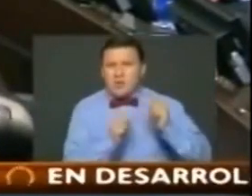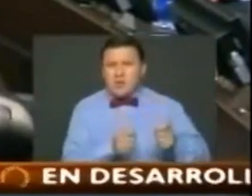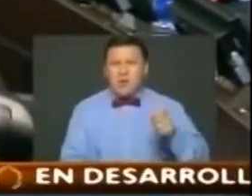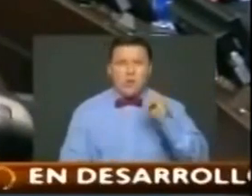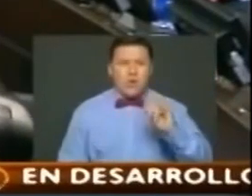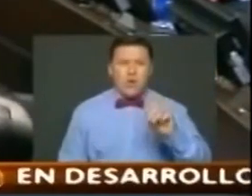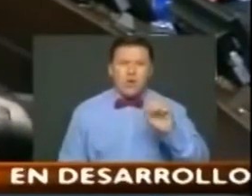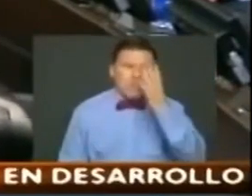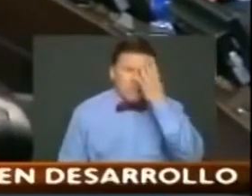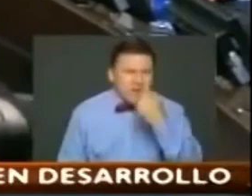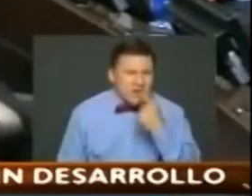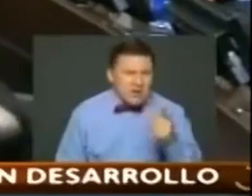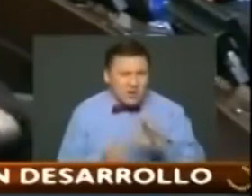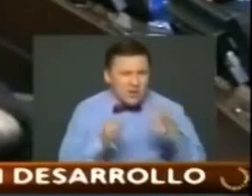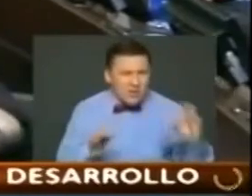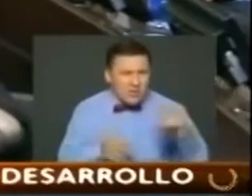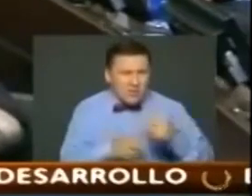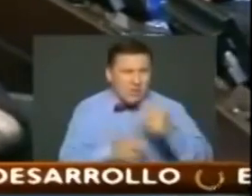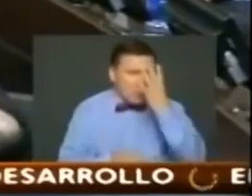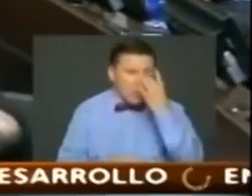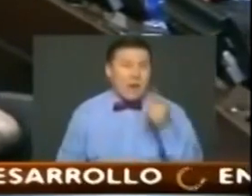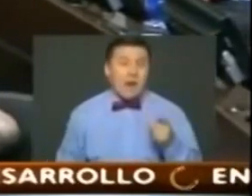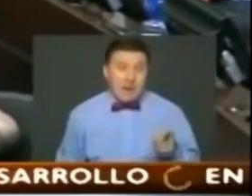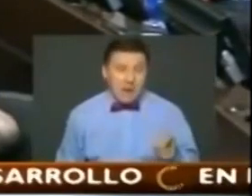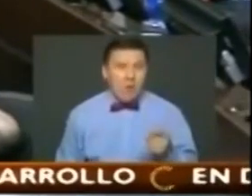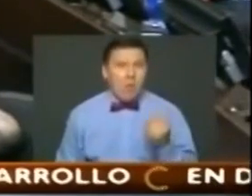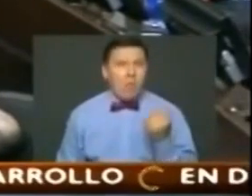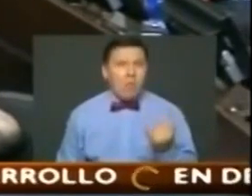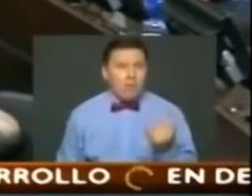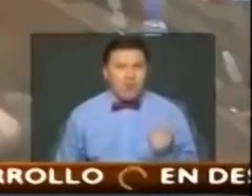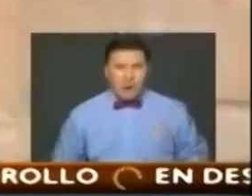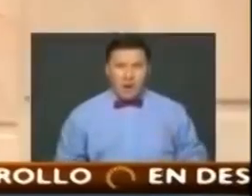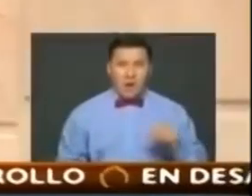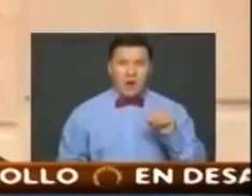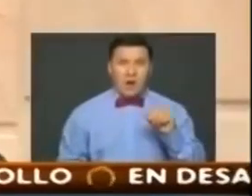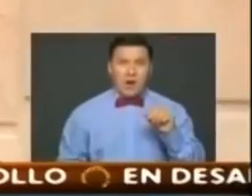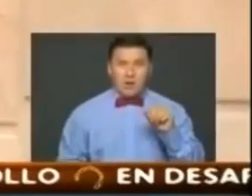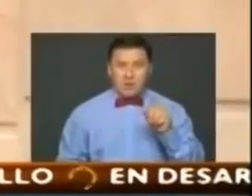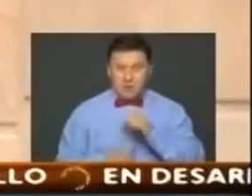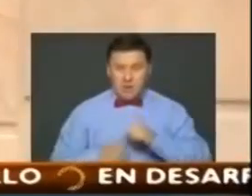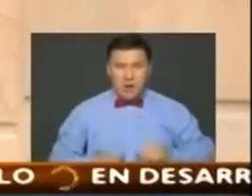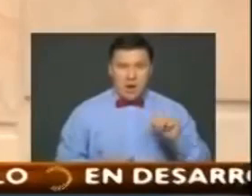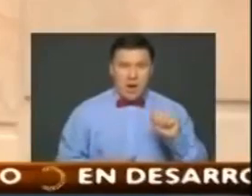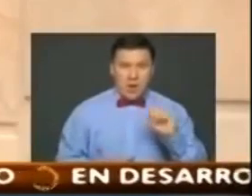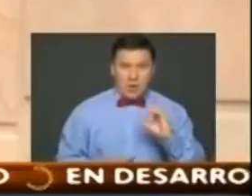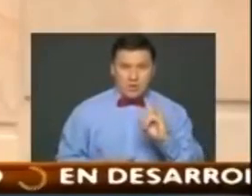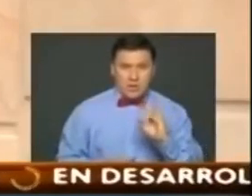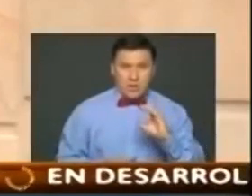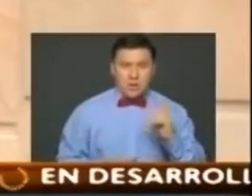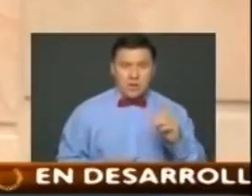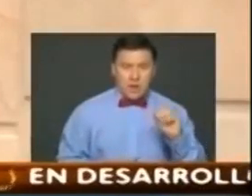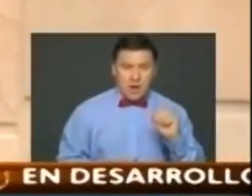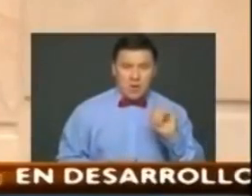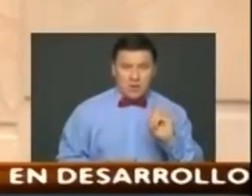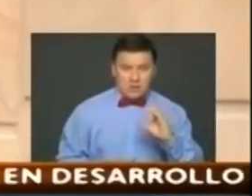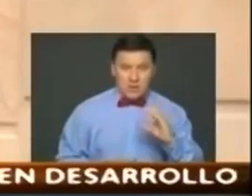Julián Bolívar fue miembro del grupo paramilitar Los Doce Apóstoles, que funcionó en la